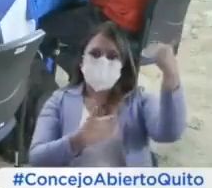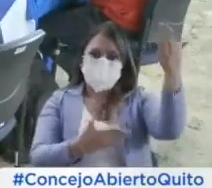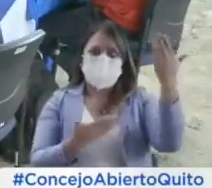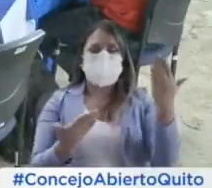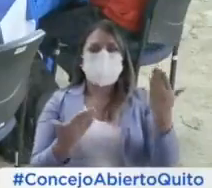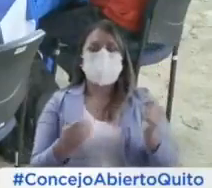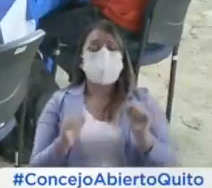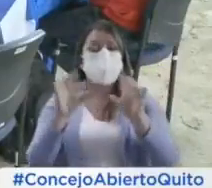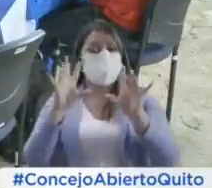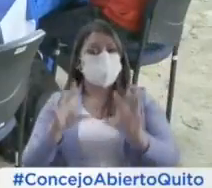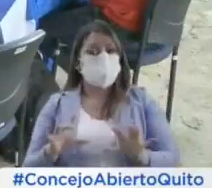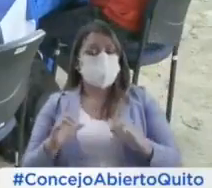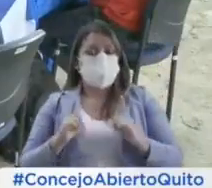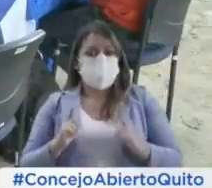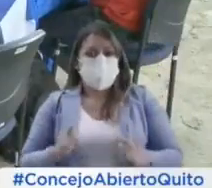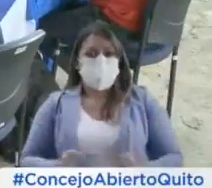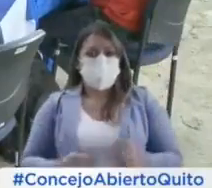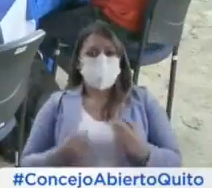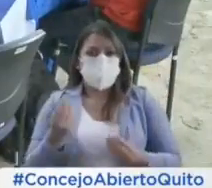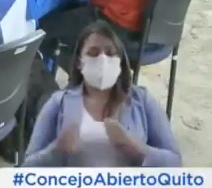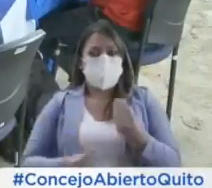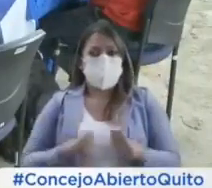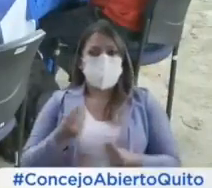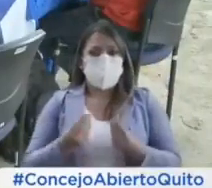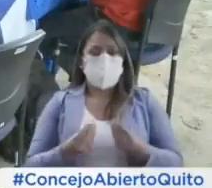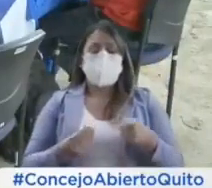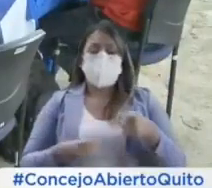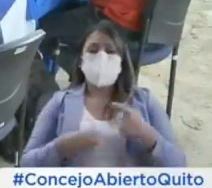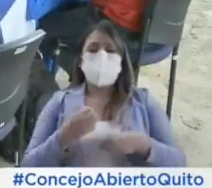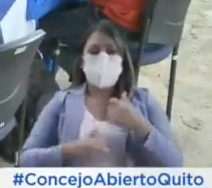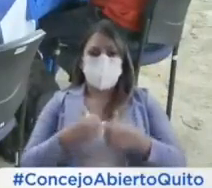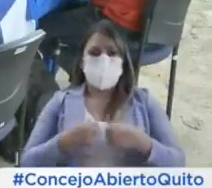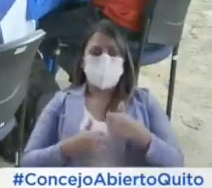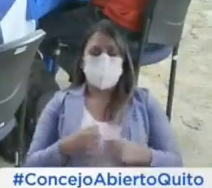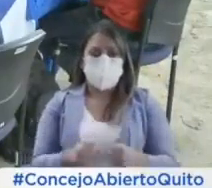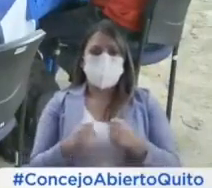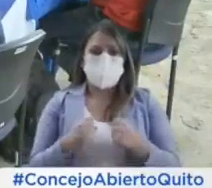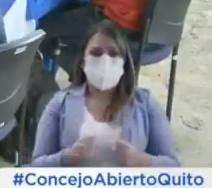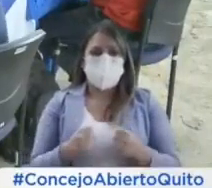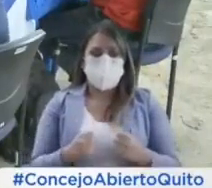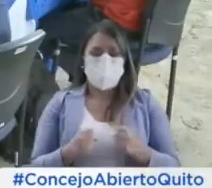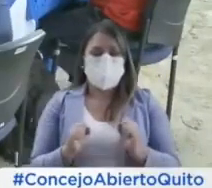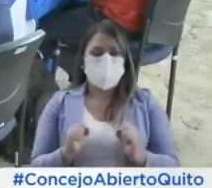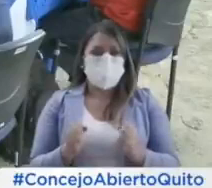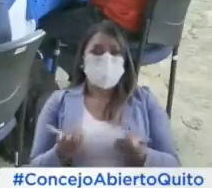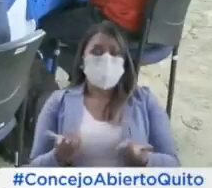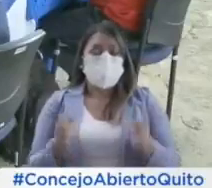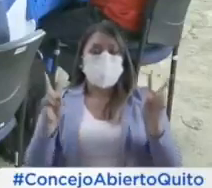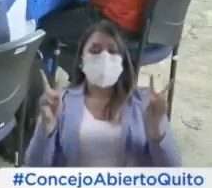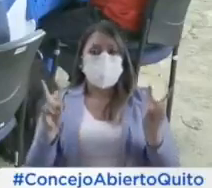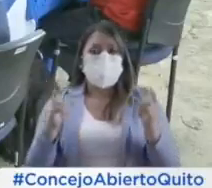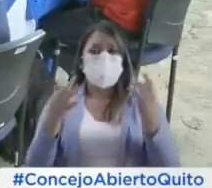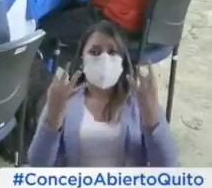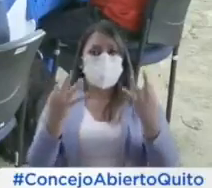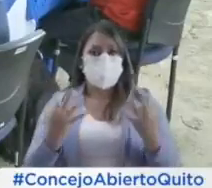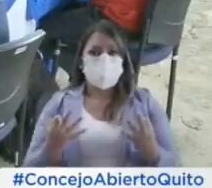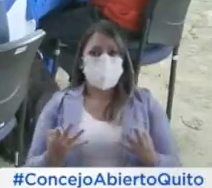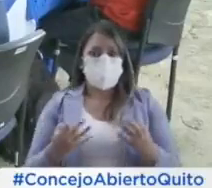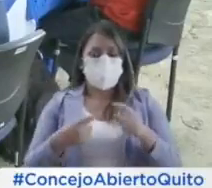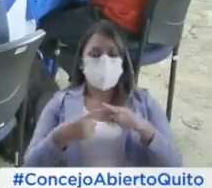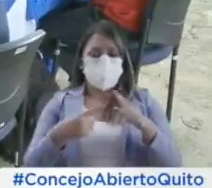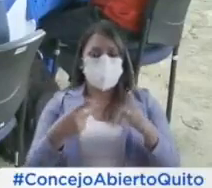Secretaría de Salud tiene serias dificultades para ejecutar de manera eficiente sus presupuestos,